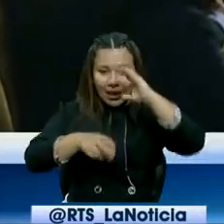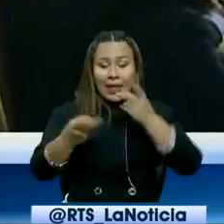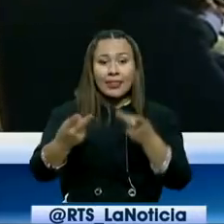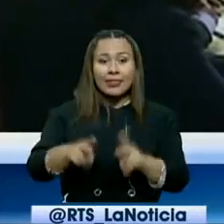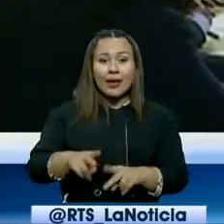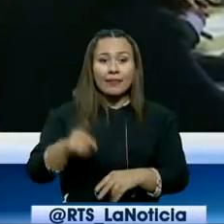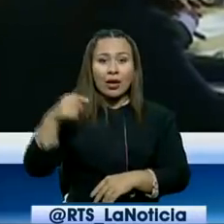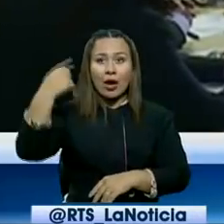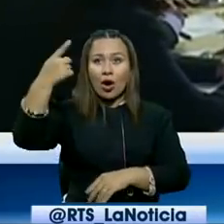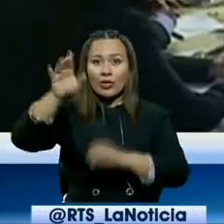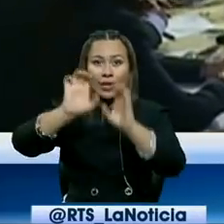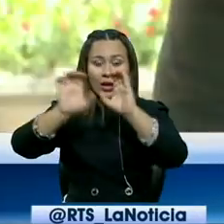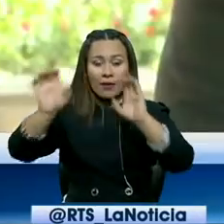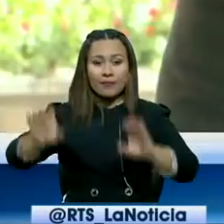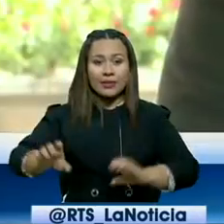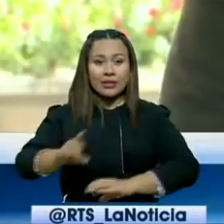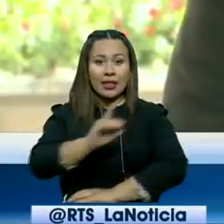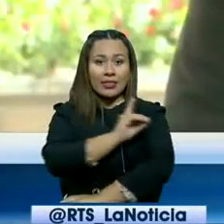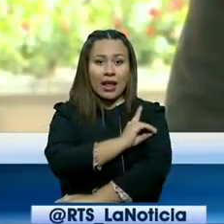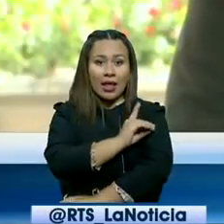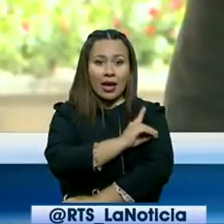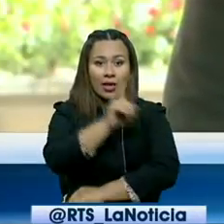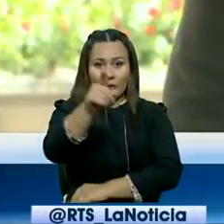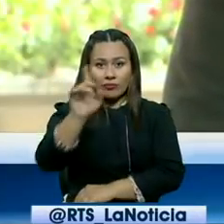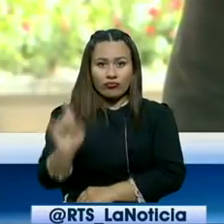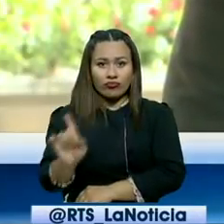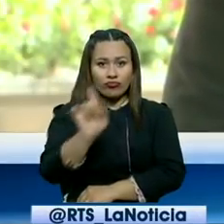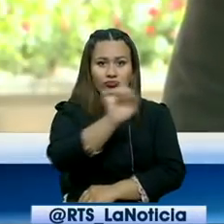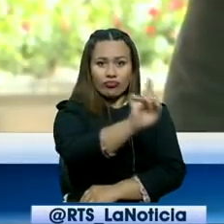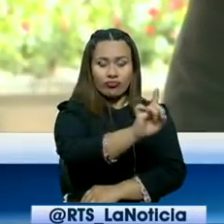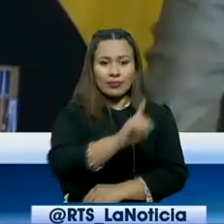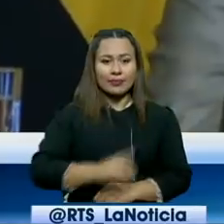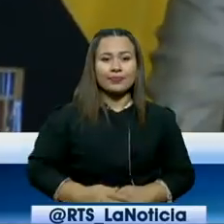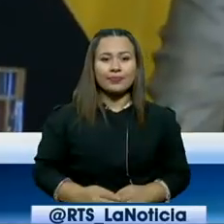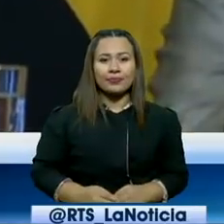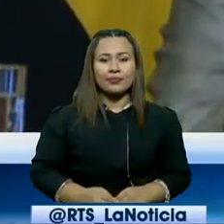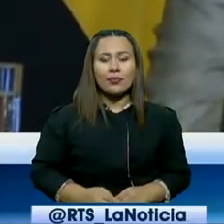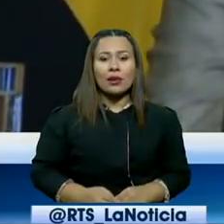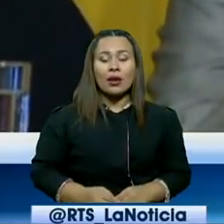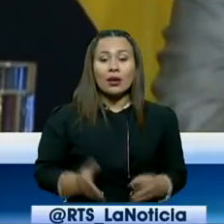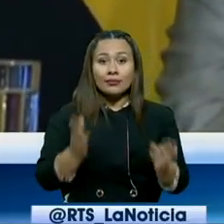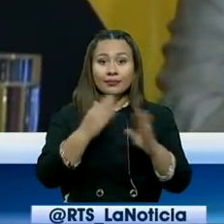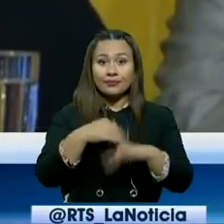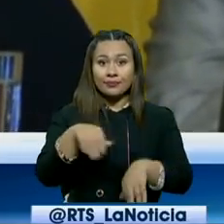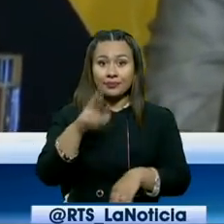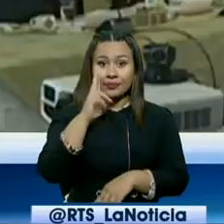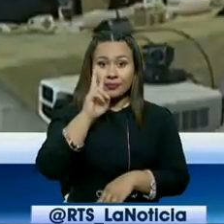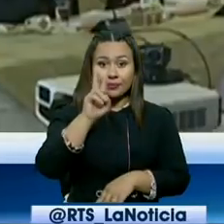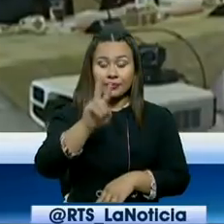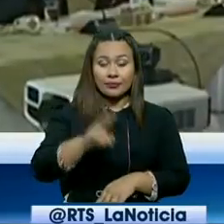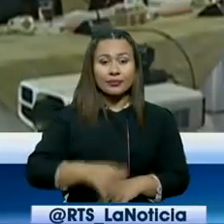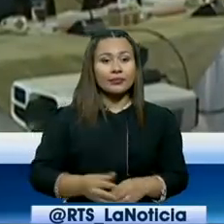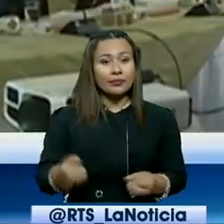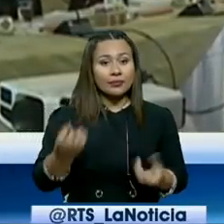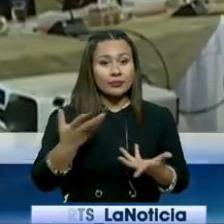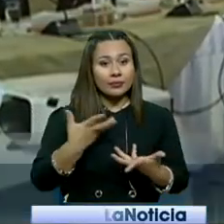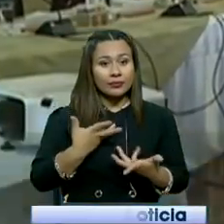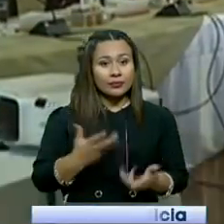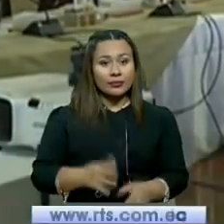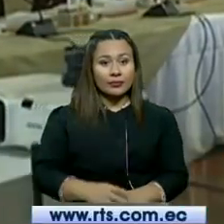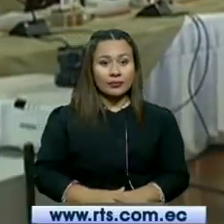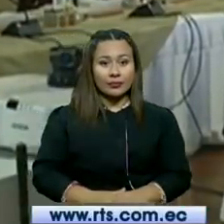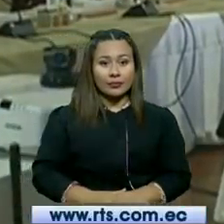Navales Ecuatorianos y de la Empresa de Municiones Santa Bárbara. Con realización de Rafael Hermida, informó Carolina